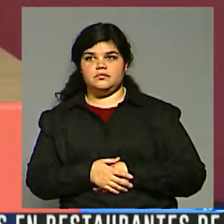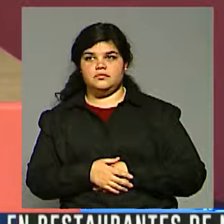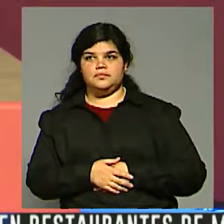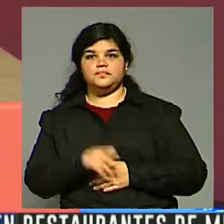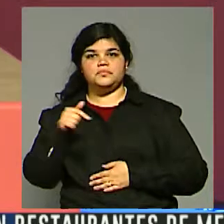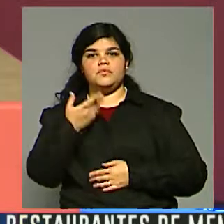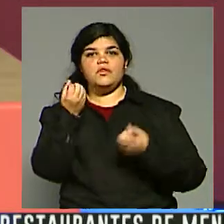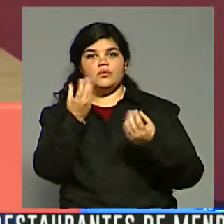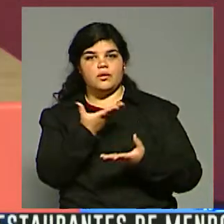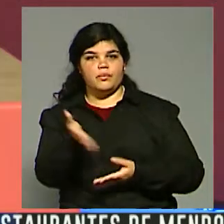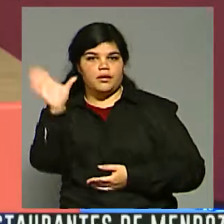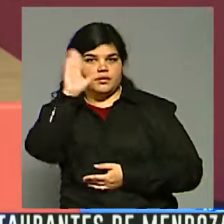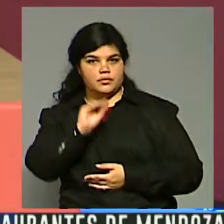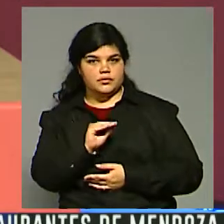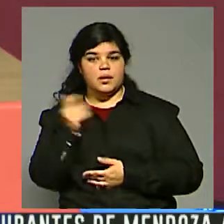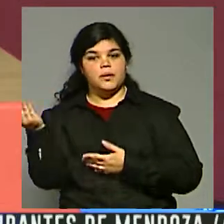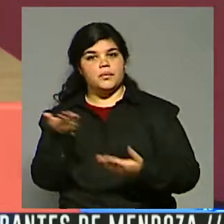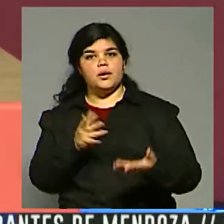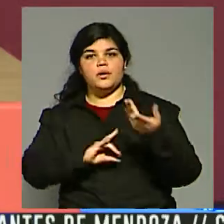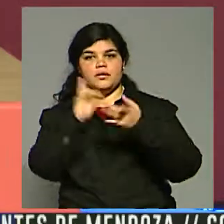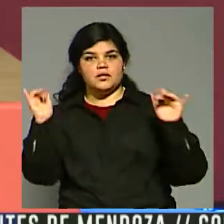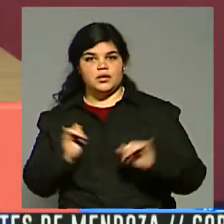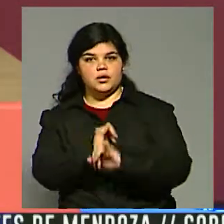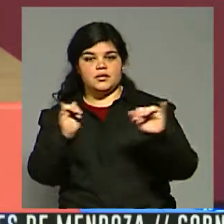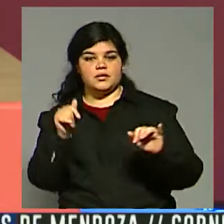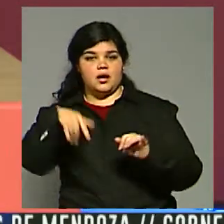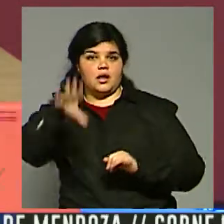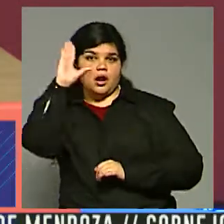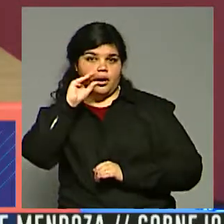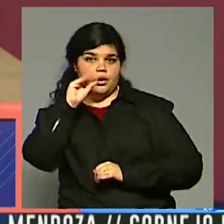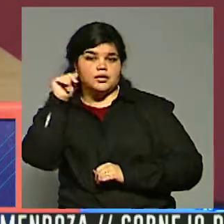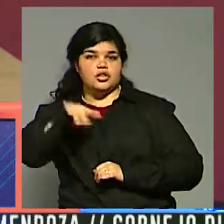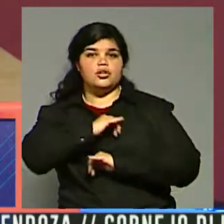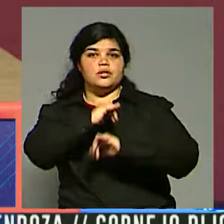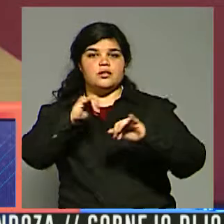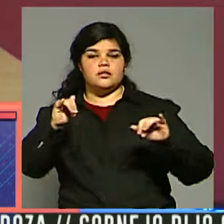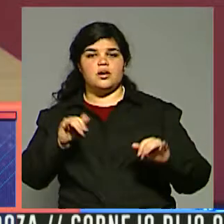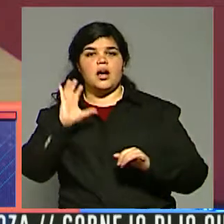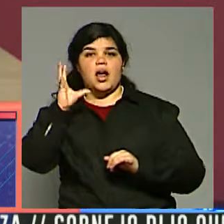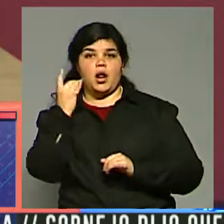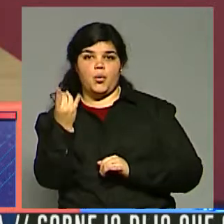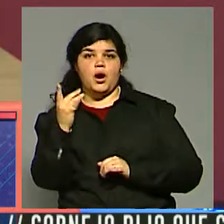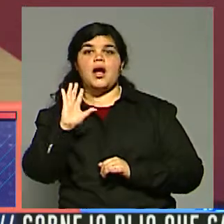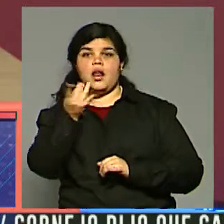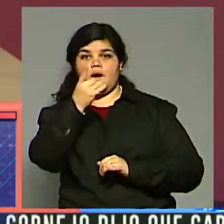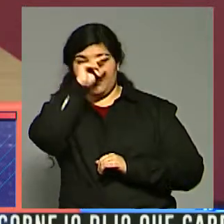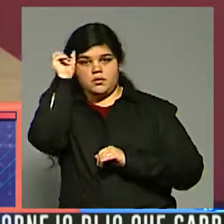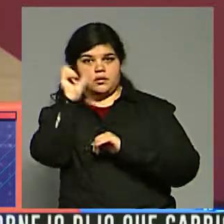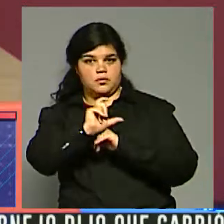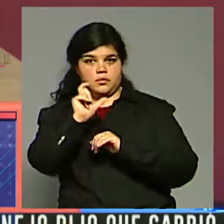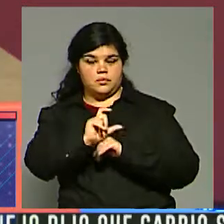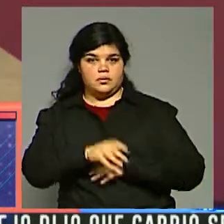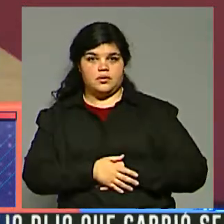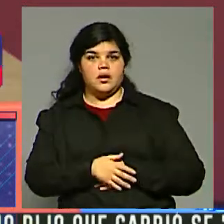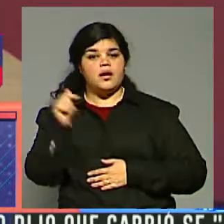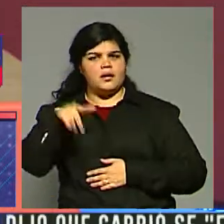¿Cómo les va? Muy buenas noches. Bienvenidos a Unidiversidad Noticias, edición central, el noticiero de Señal U, el canal de la Universidad Nacional de Cuyo.